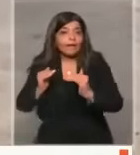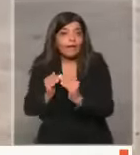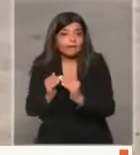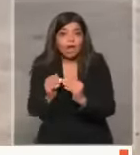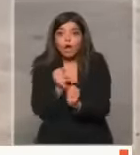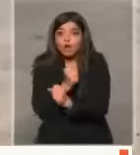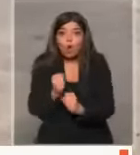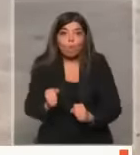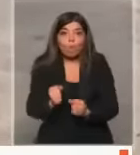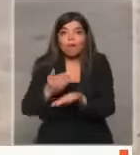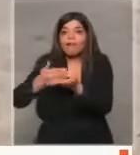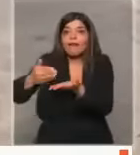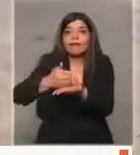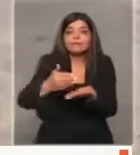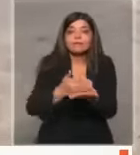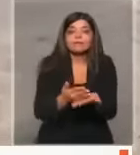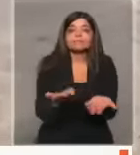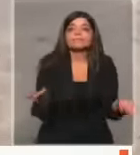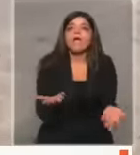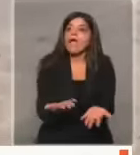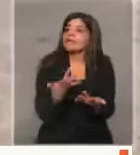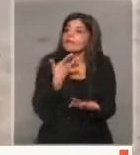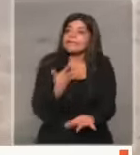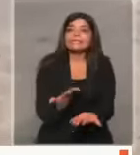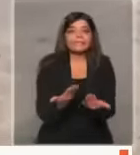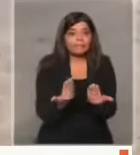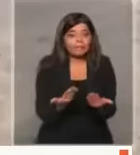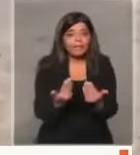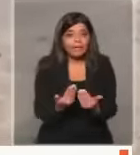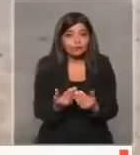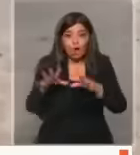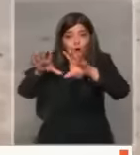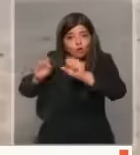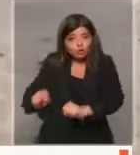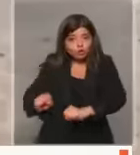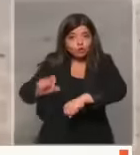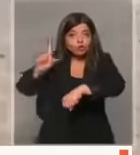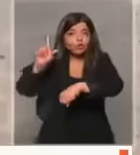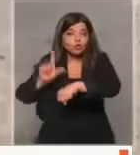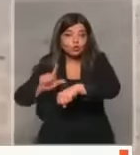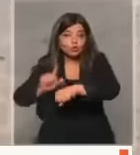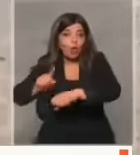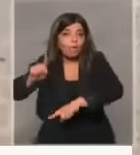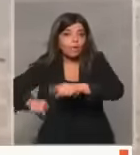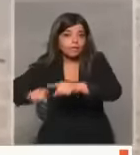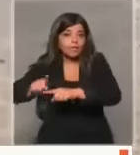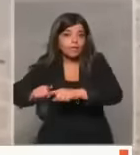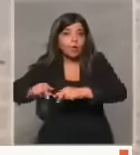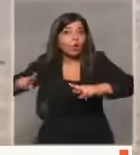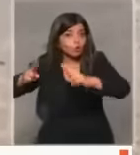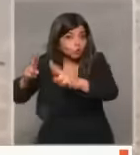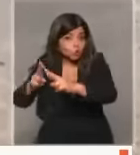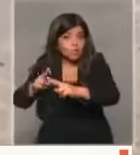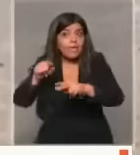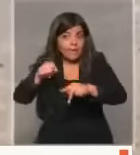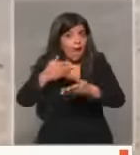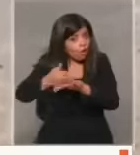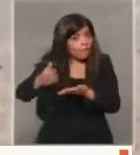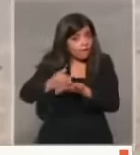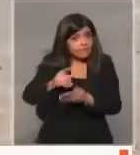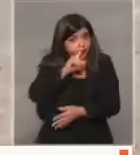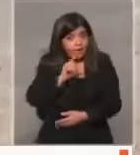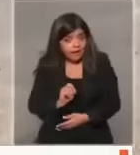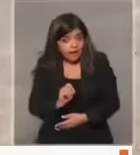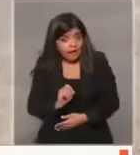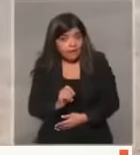ningún desalojo. O sea, ¿qué están esperando? Que se tomen el terreno, que hagan casa, y ahí recién ellos van a hacer el desalojo, siendo que